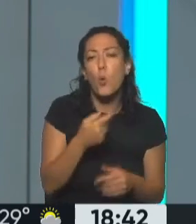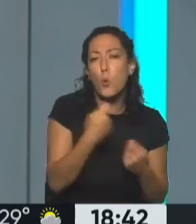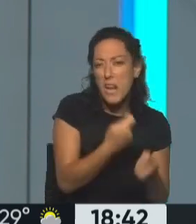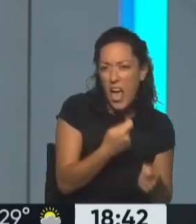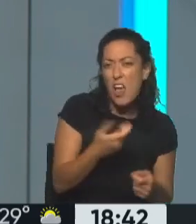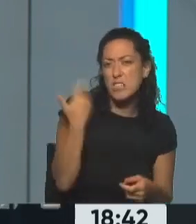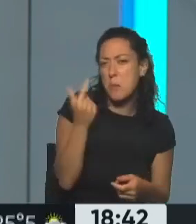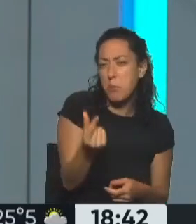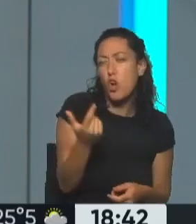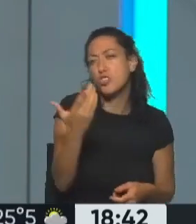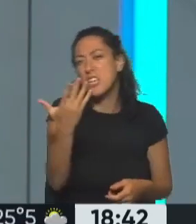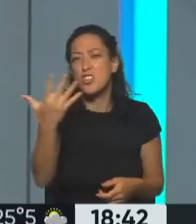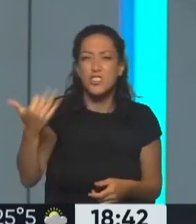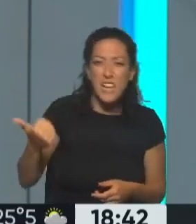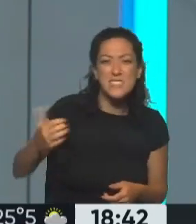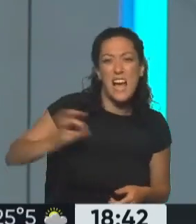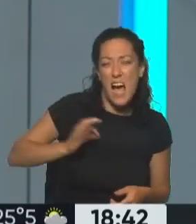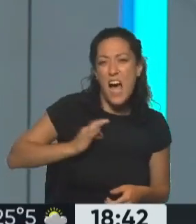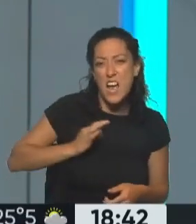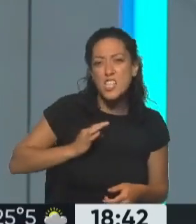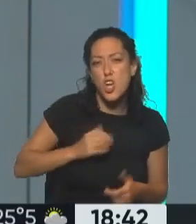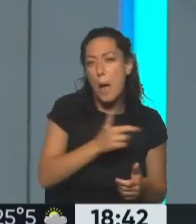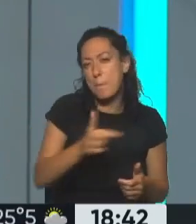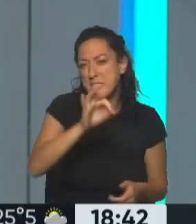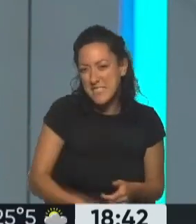esta gestión a través de la aplicación disponible tanto en Play